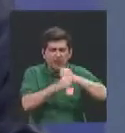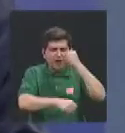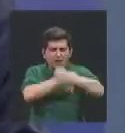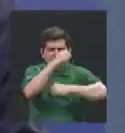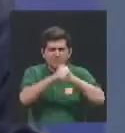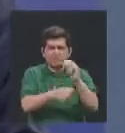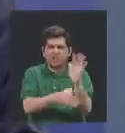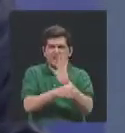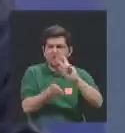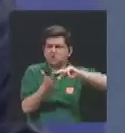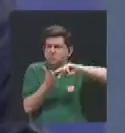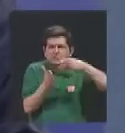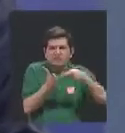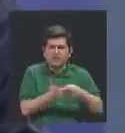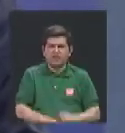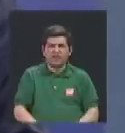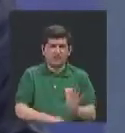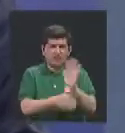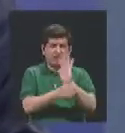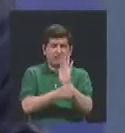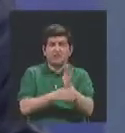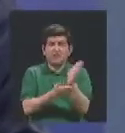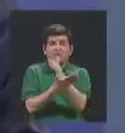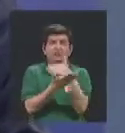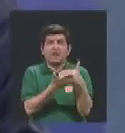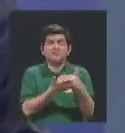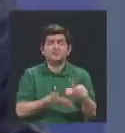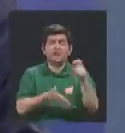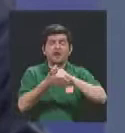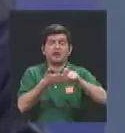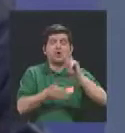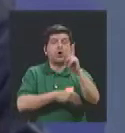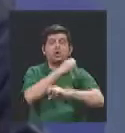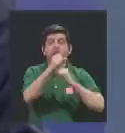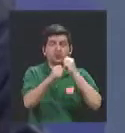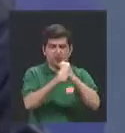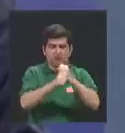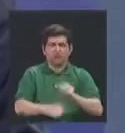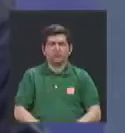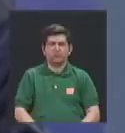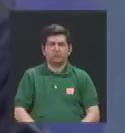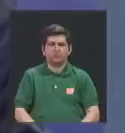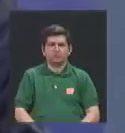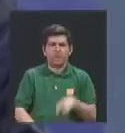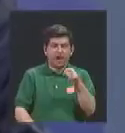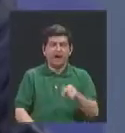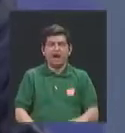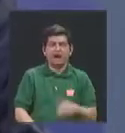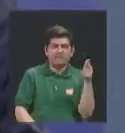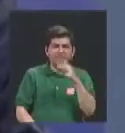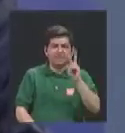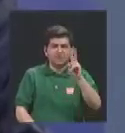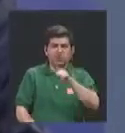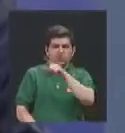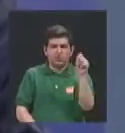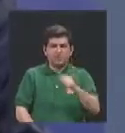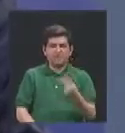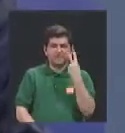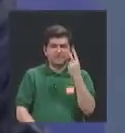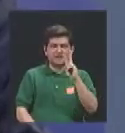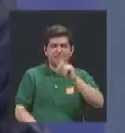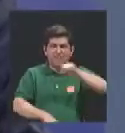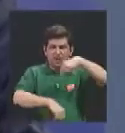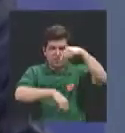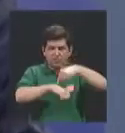definición que yo he encontrado en estos años de lo que es una película es que una película es algo que se escribe en 2 años, se rueda en